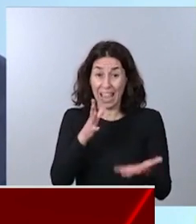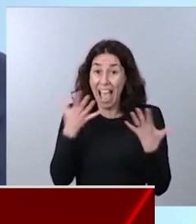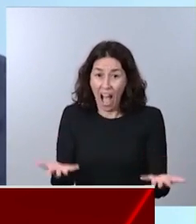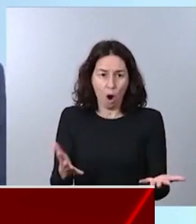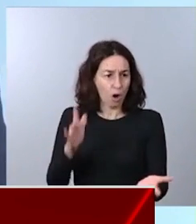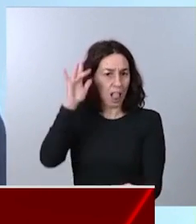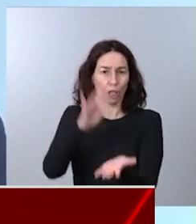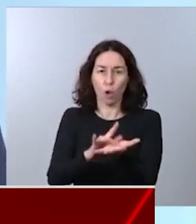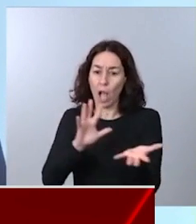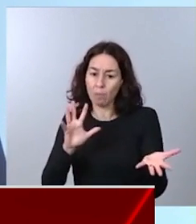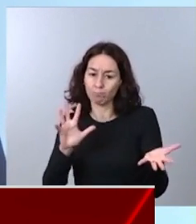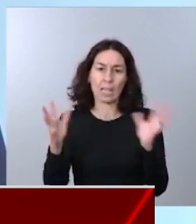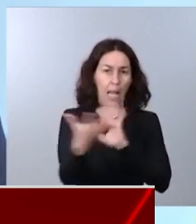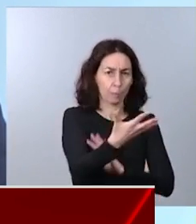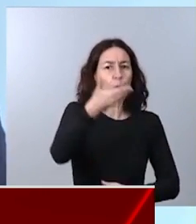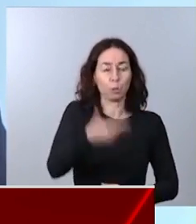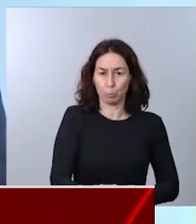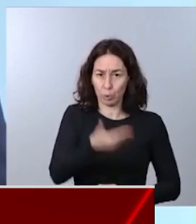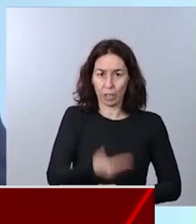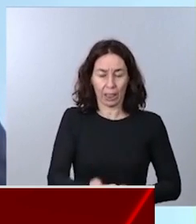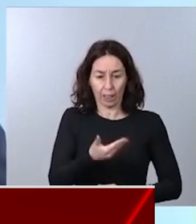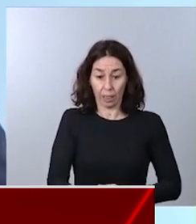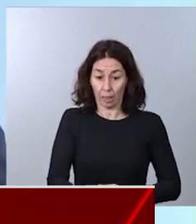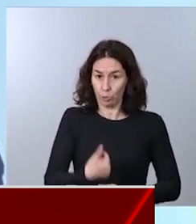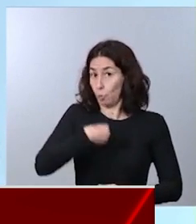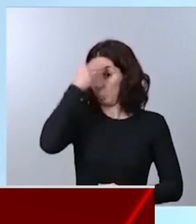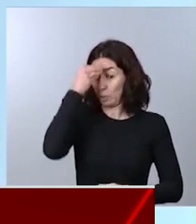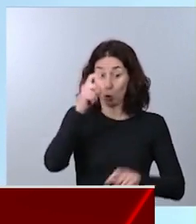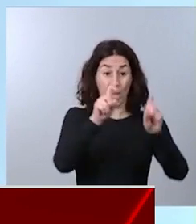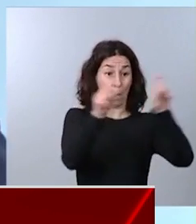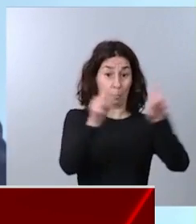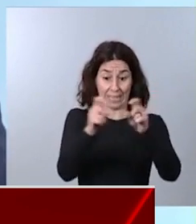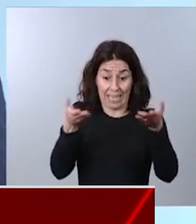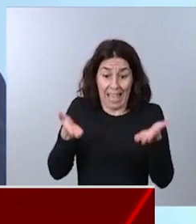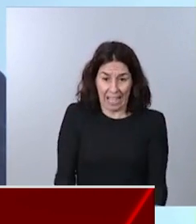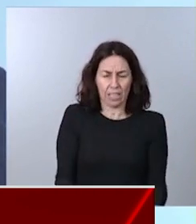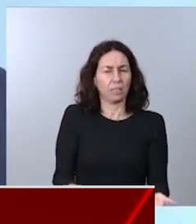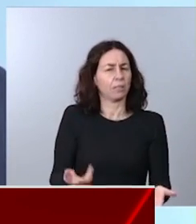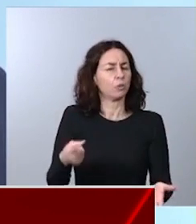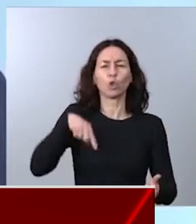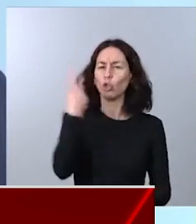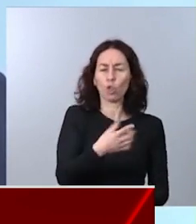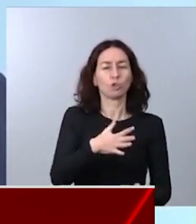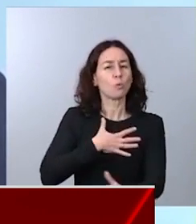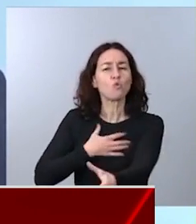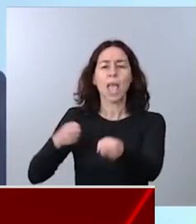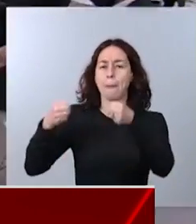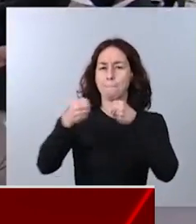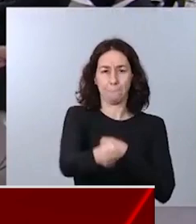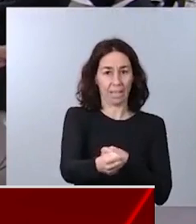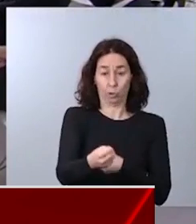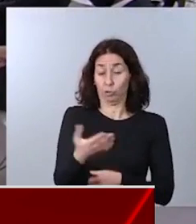de españoles durante los próximos 60 o 70 años. Bien, esto es lo que tenemos. Por esta razón, les